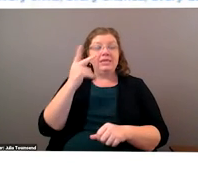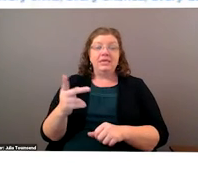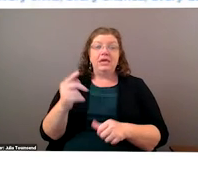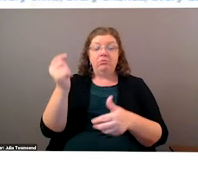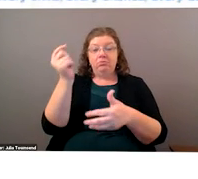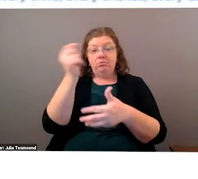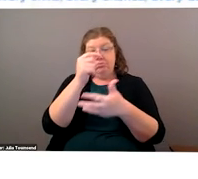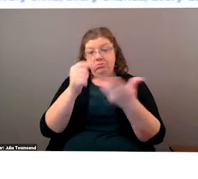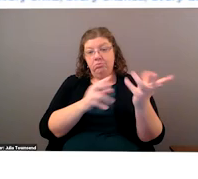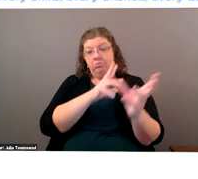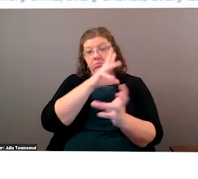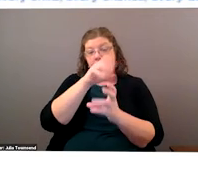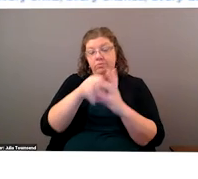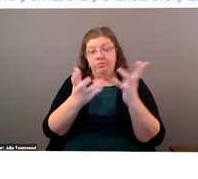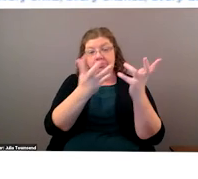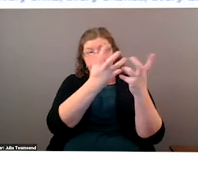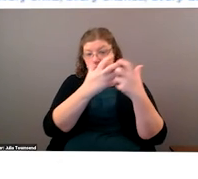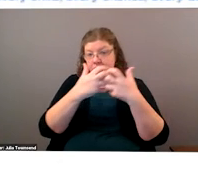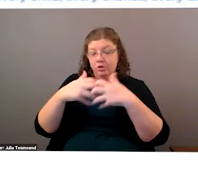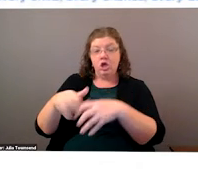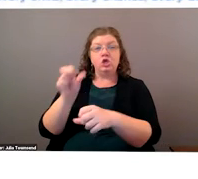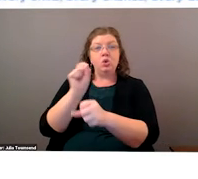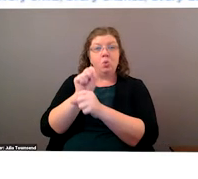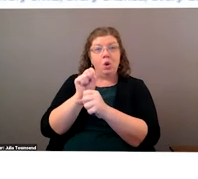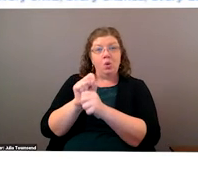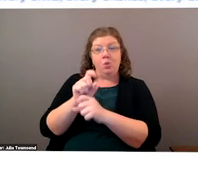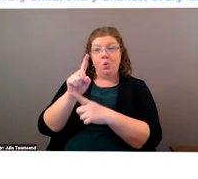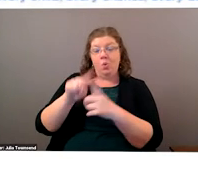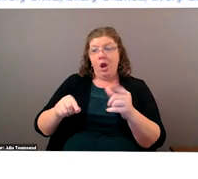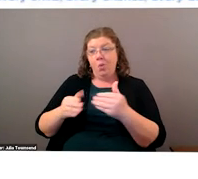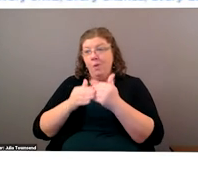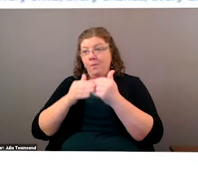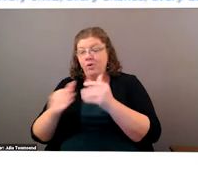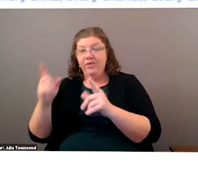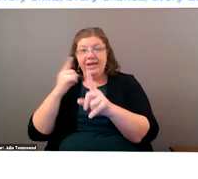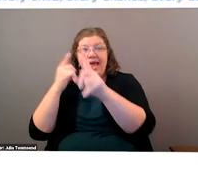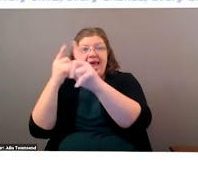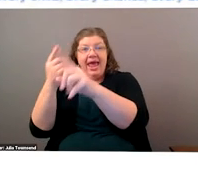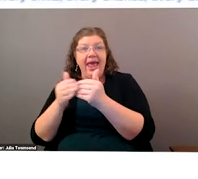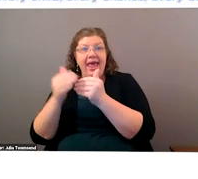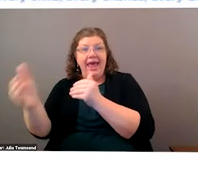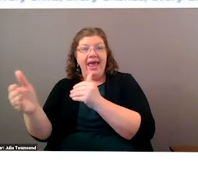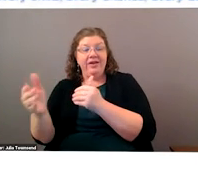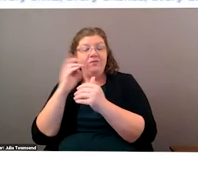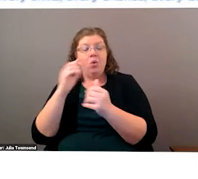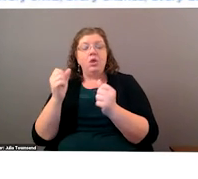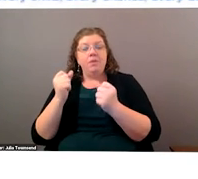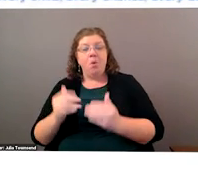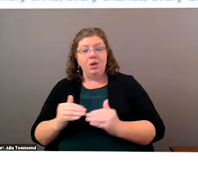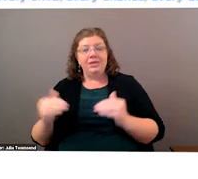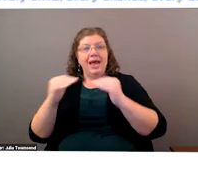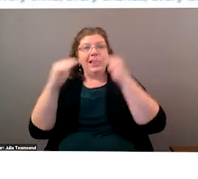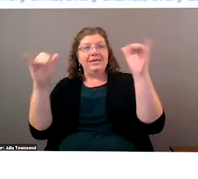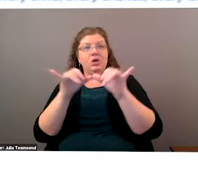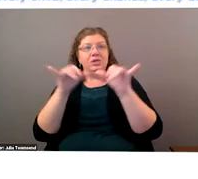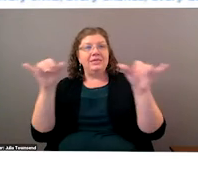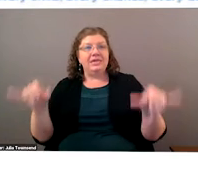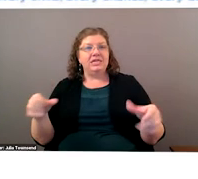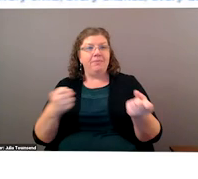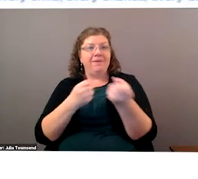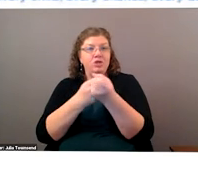cosas que estamos englobando para que determinen a dónde nos dirigimos con el sistema de apoyo de múltiples niveles.